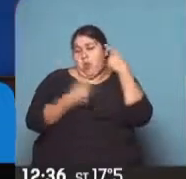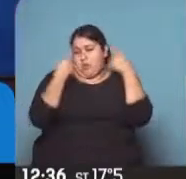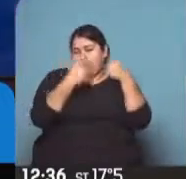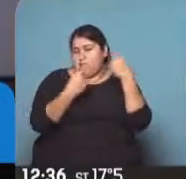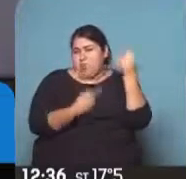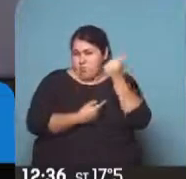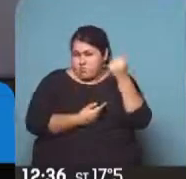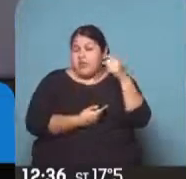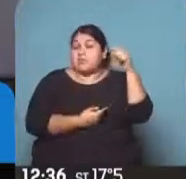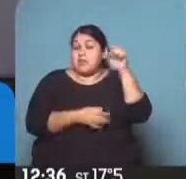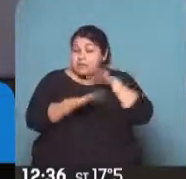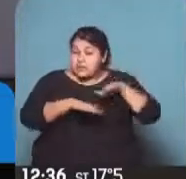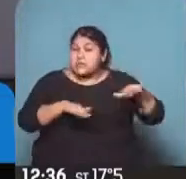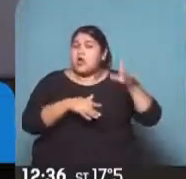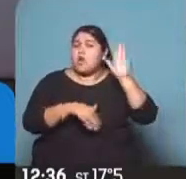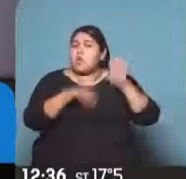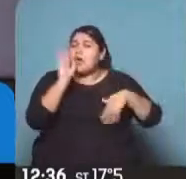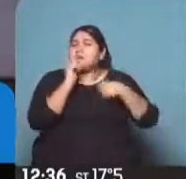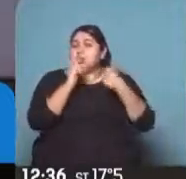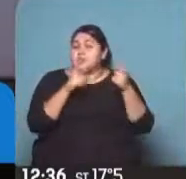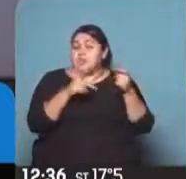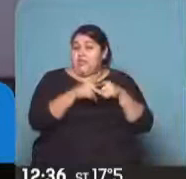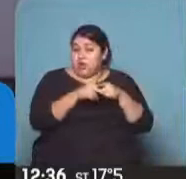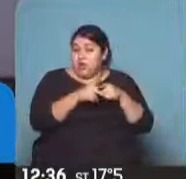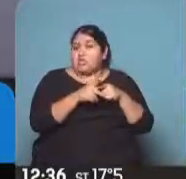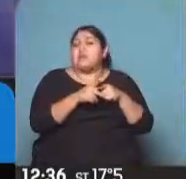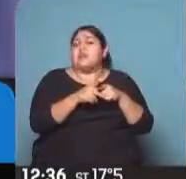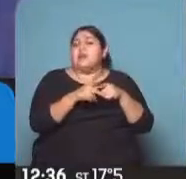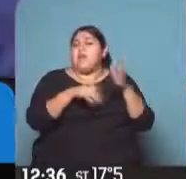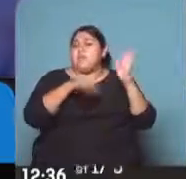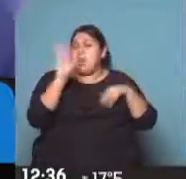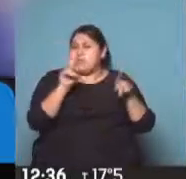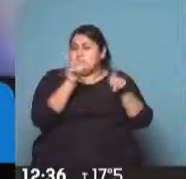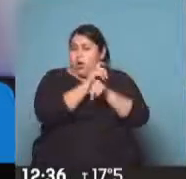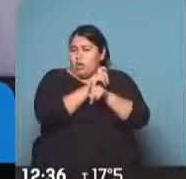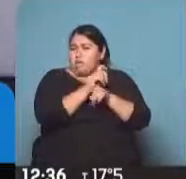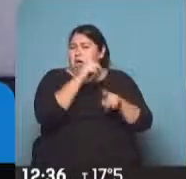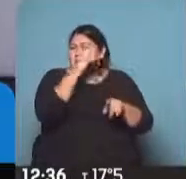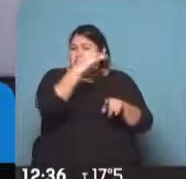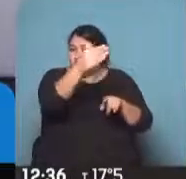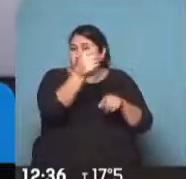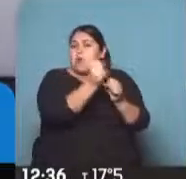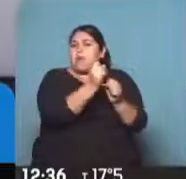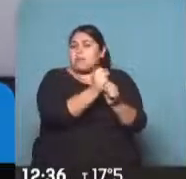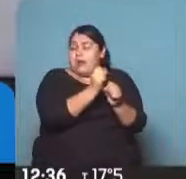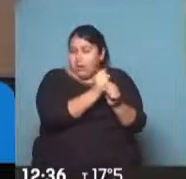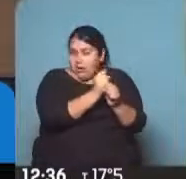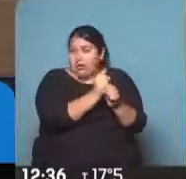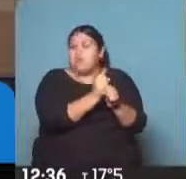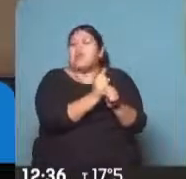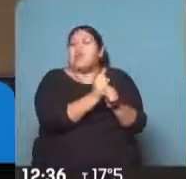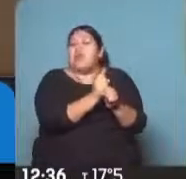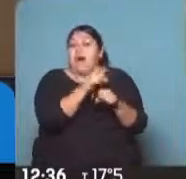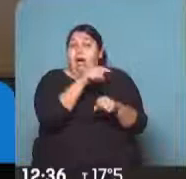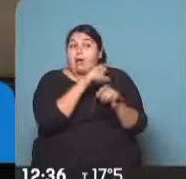saben que la tecnología es un gran demandante futuro de empleo y hacia ahí es donde los